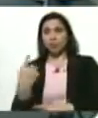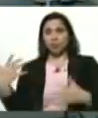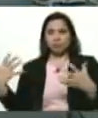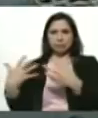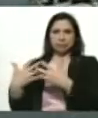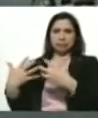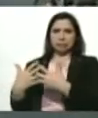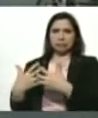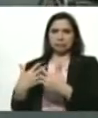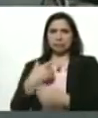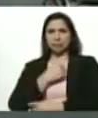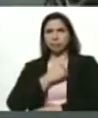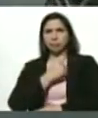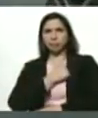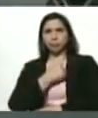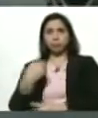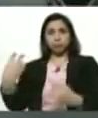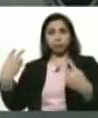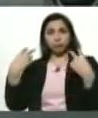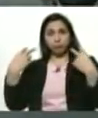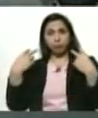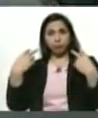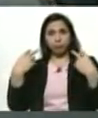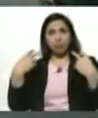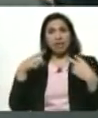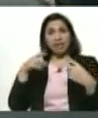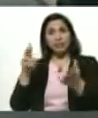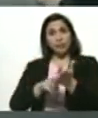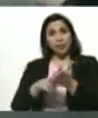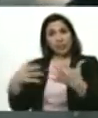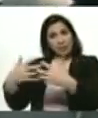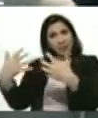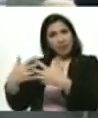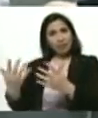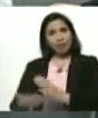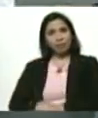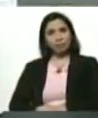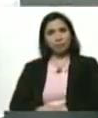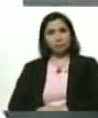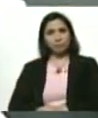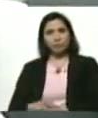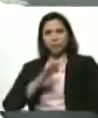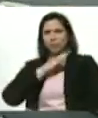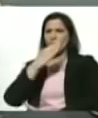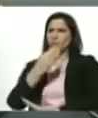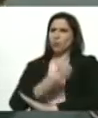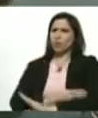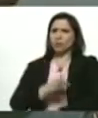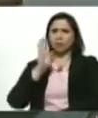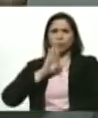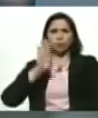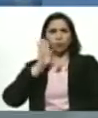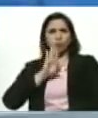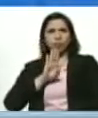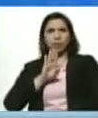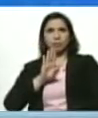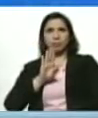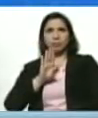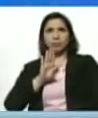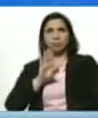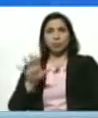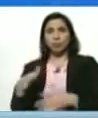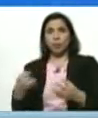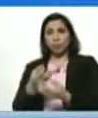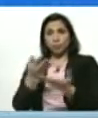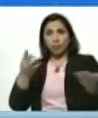queridos compatriotas que me escuchen es una verdadera guerra brutal y sucia cuando